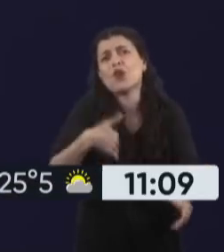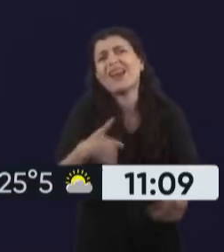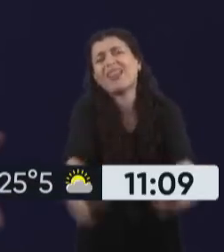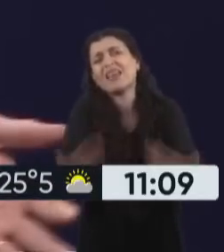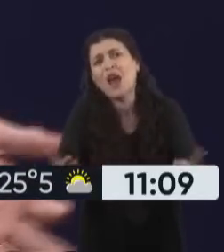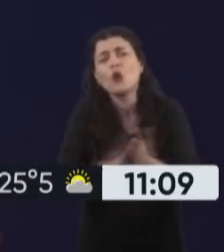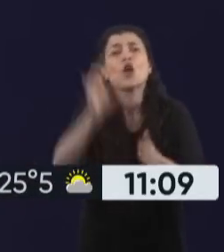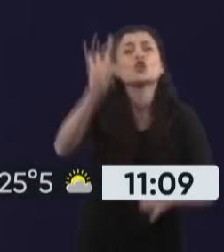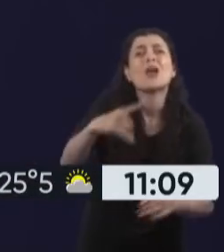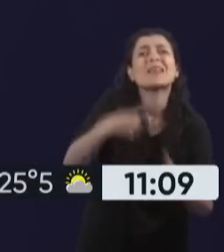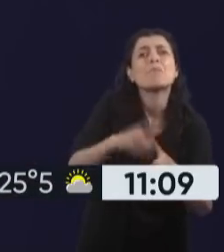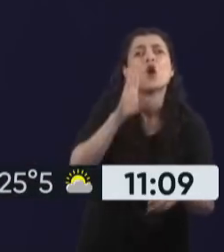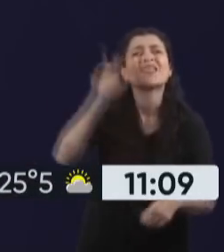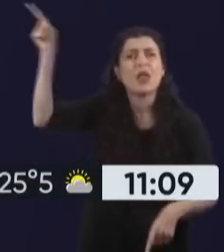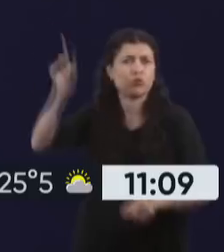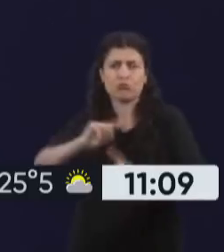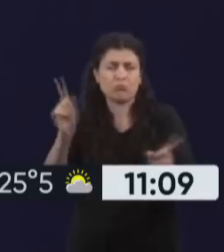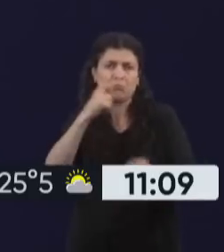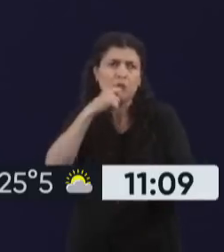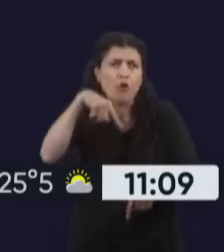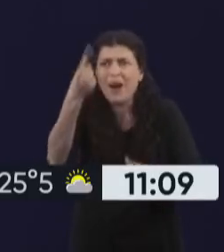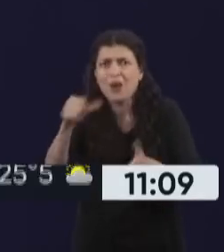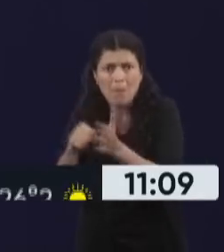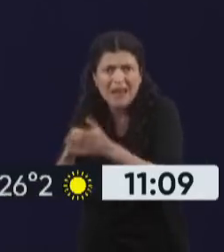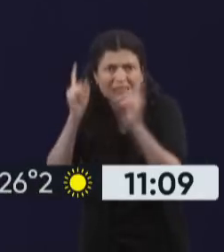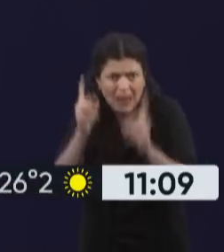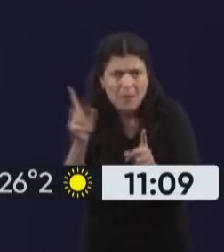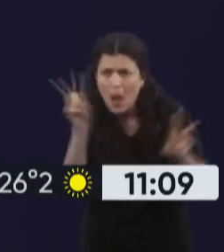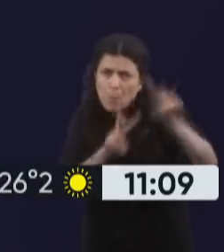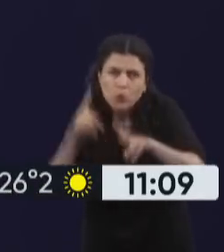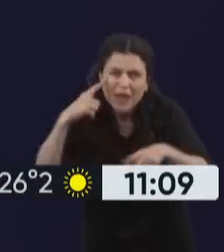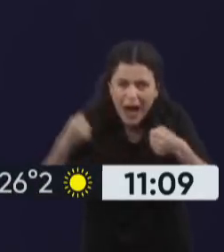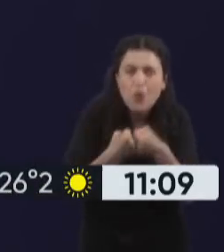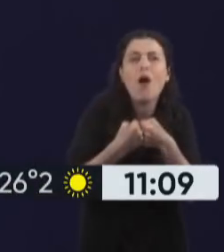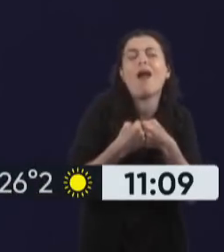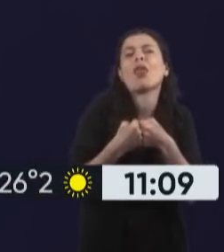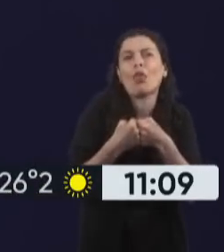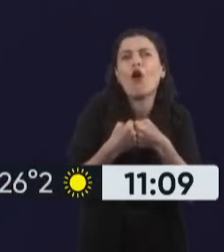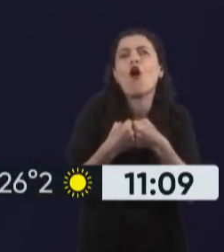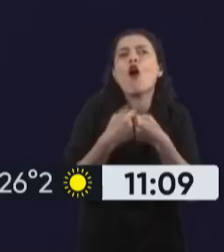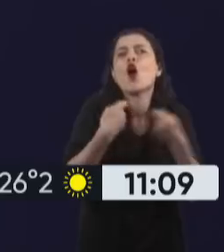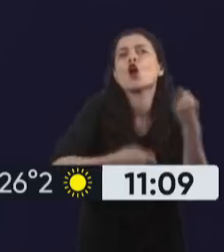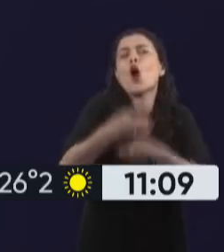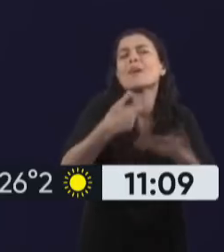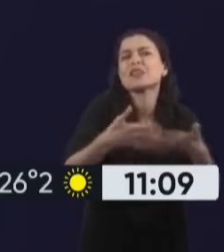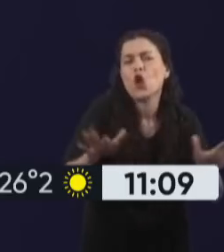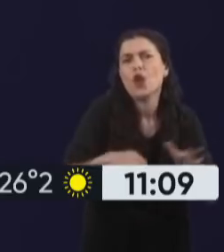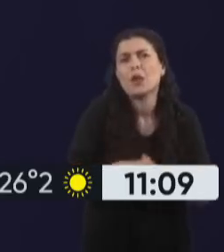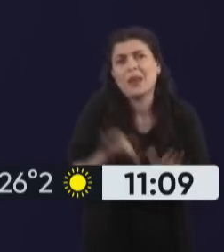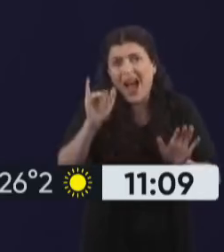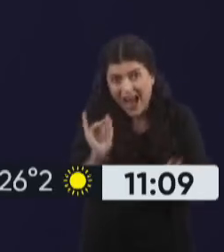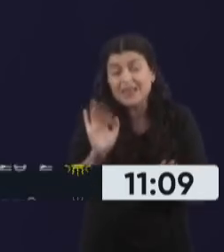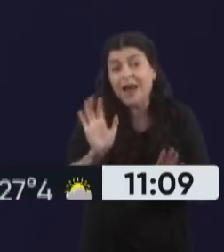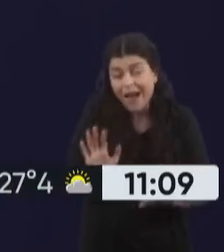solo con Estados Unidos, por supuesto, sino con cualquier otro país. Así que, y en virtud de ello, es que Argentina entró en